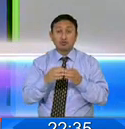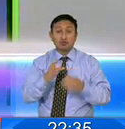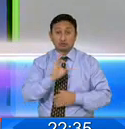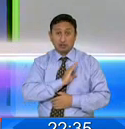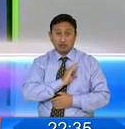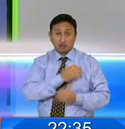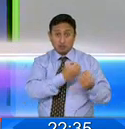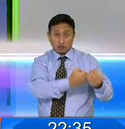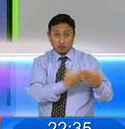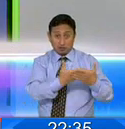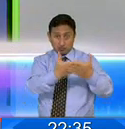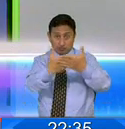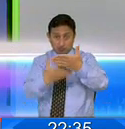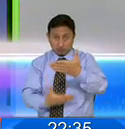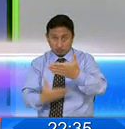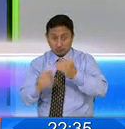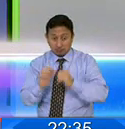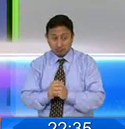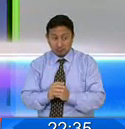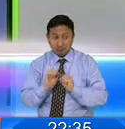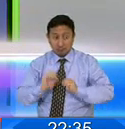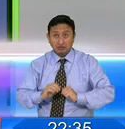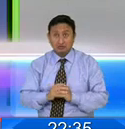informe, esperamos poder